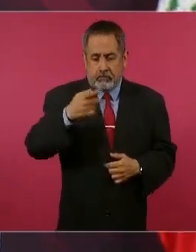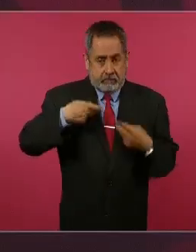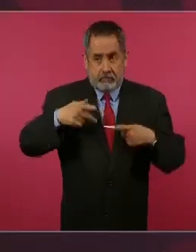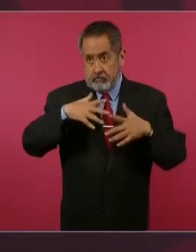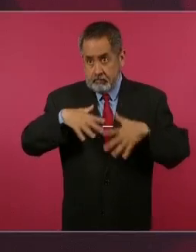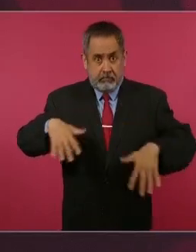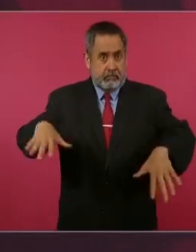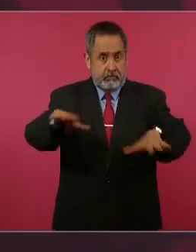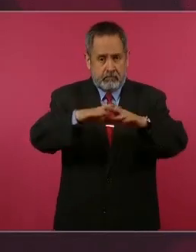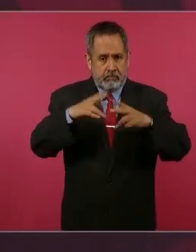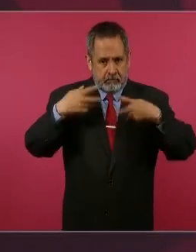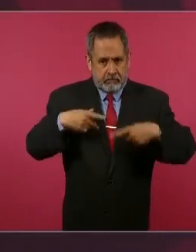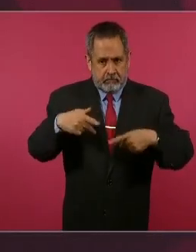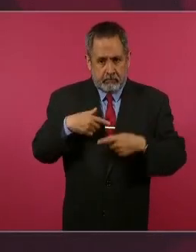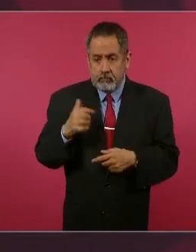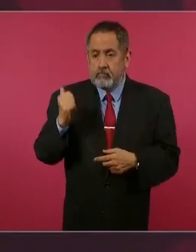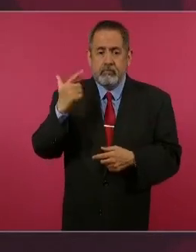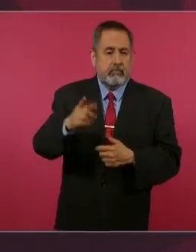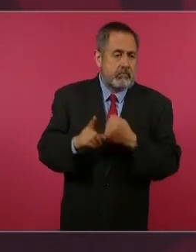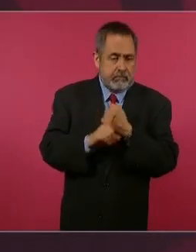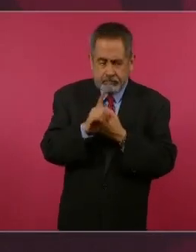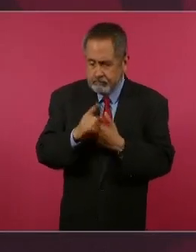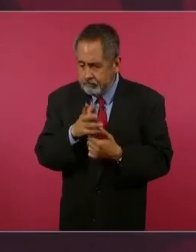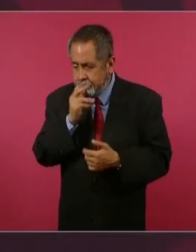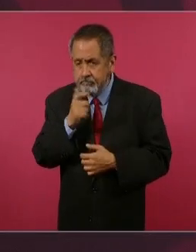que tiene un problema